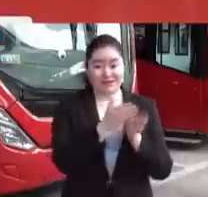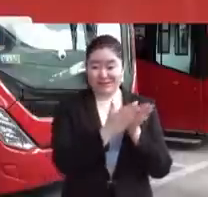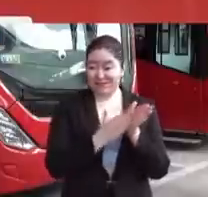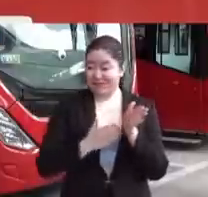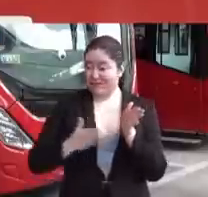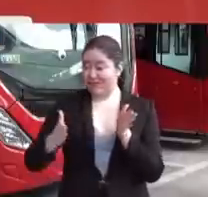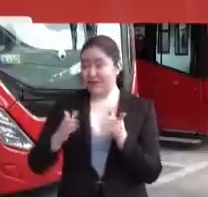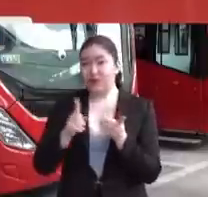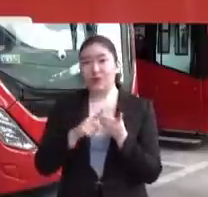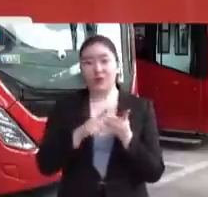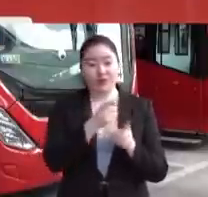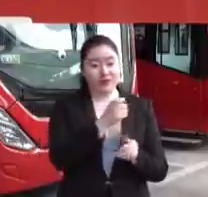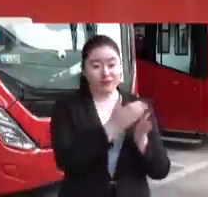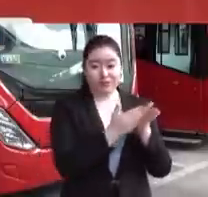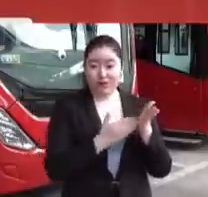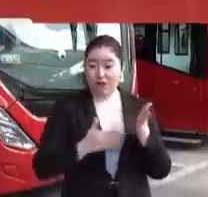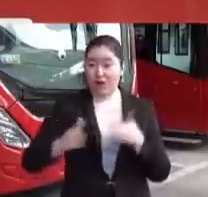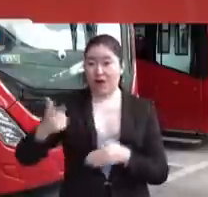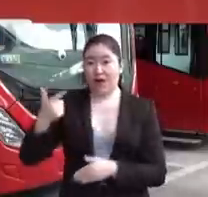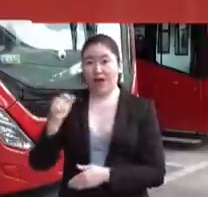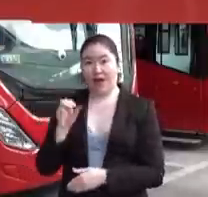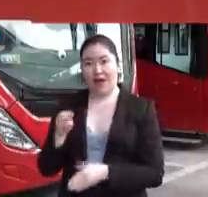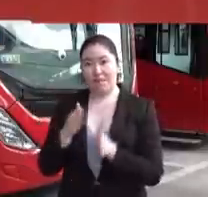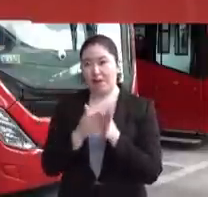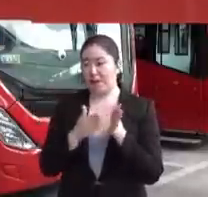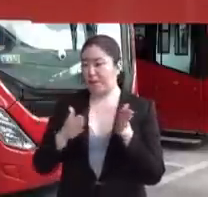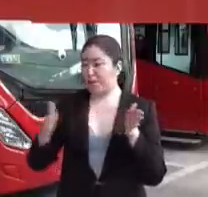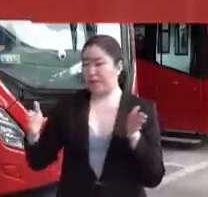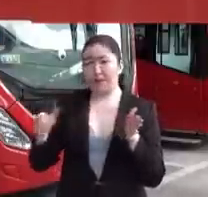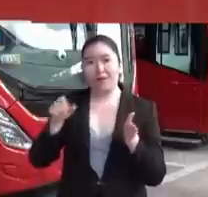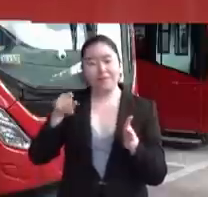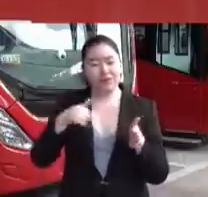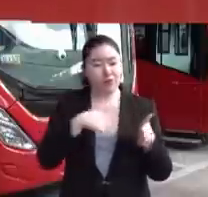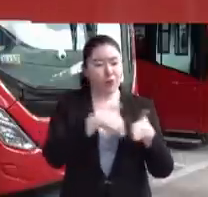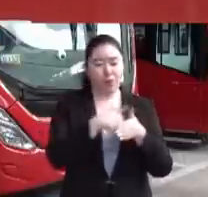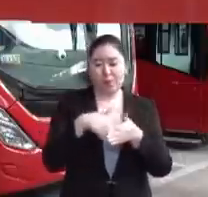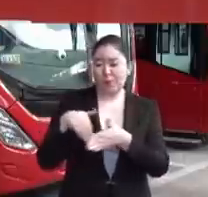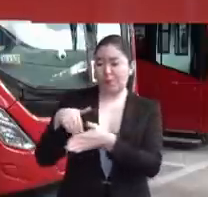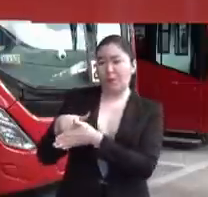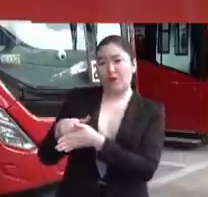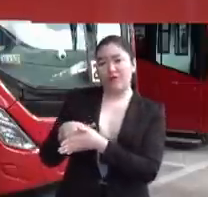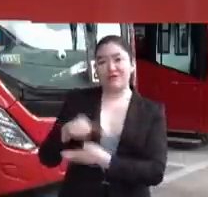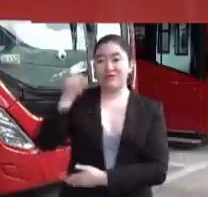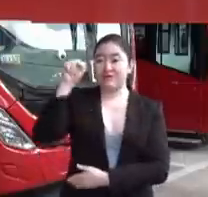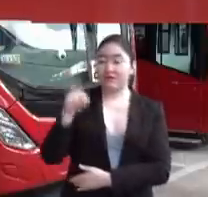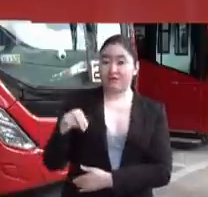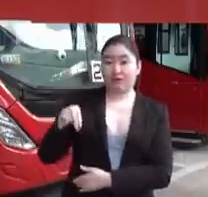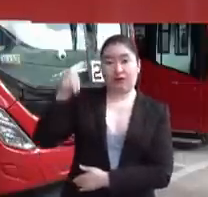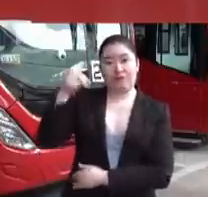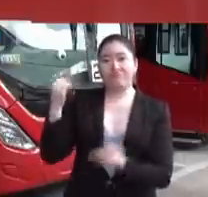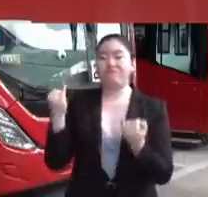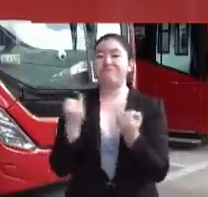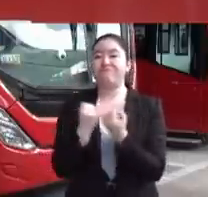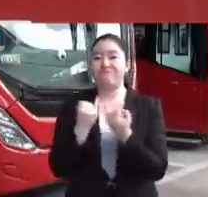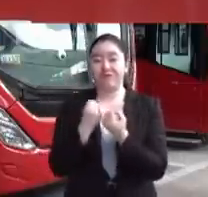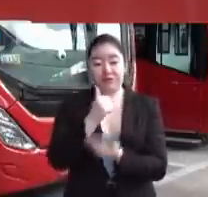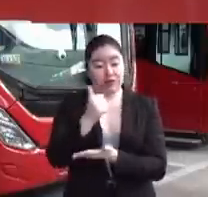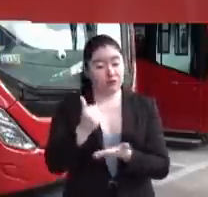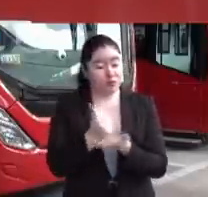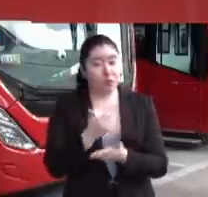Xochimilco hasta Gustavo Madero, es decir, realmente de sur a norte, uniendo la